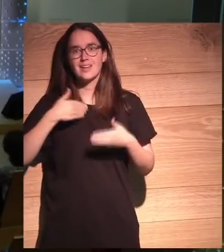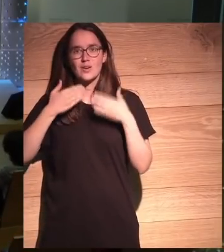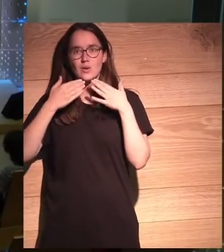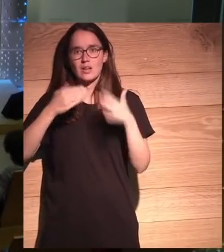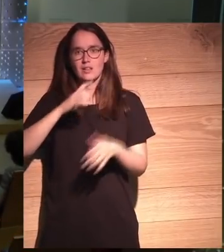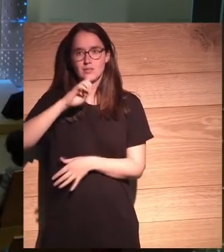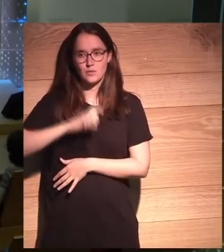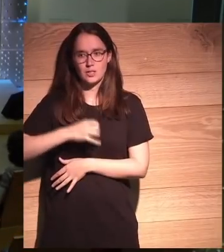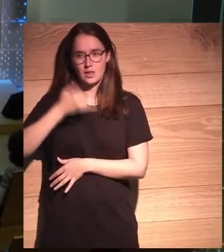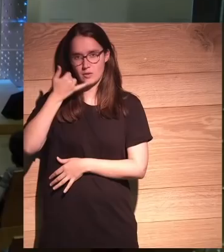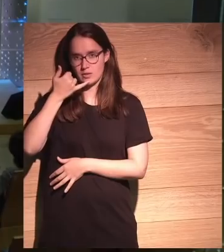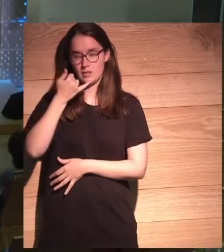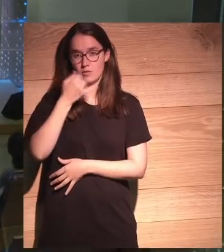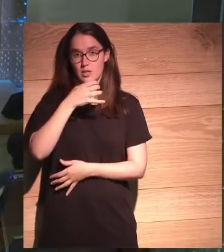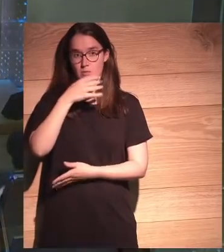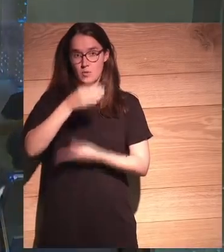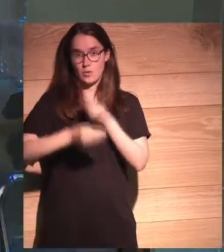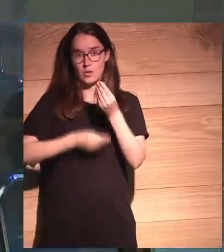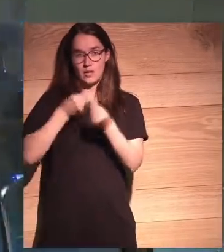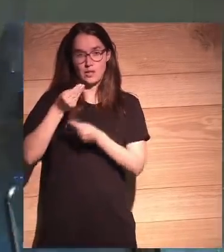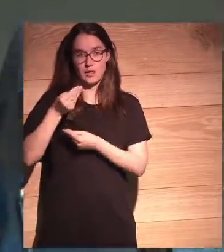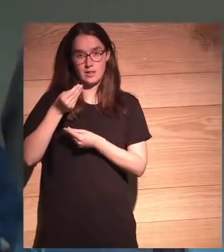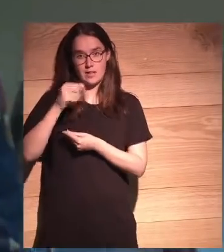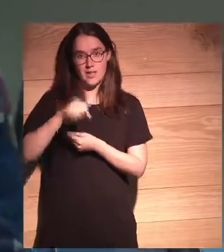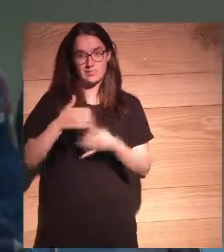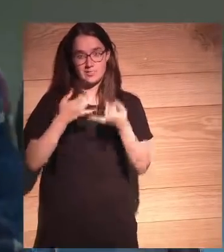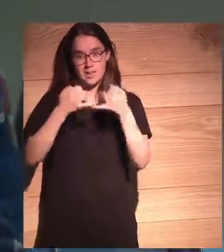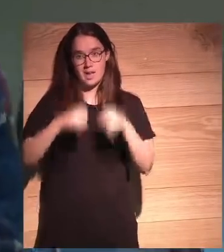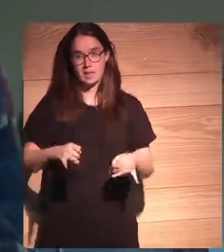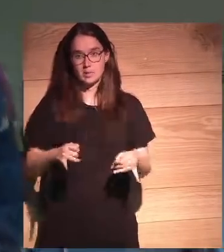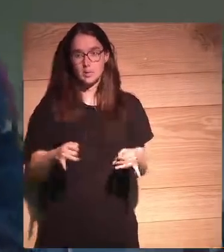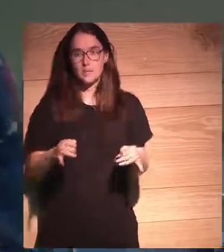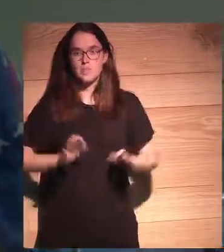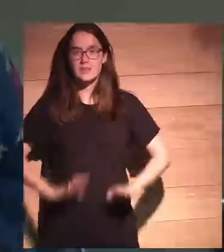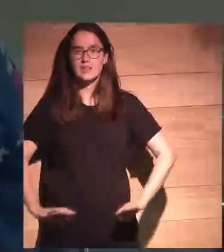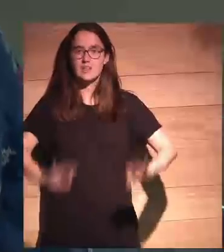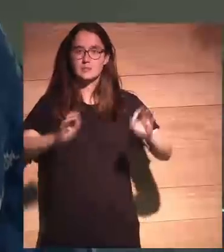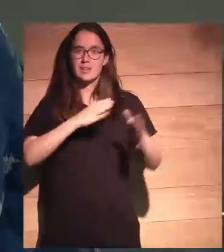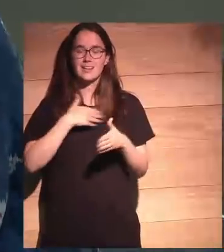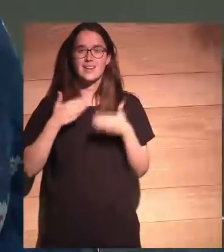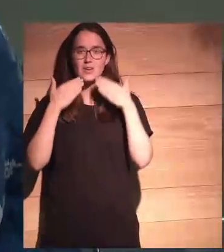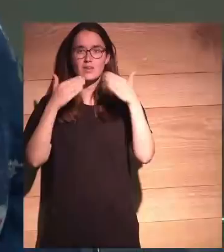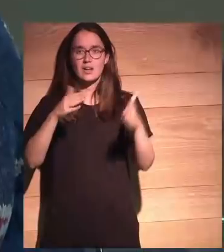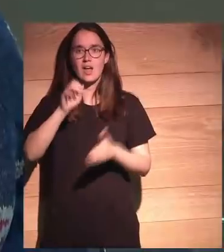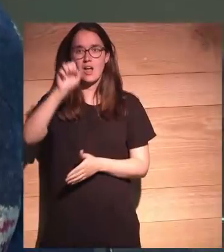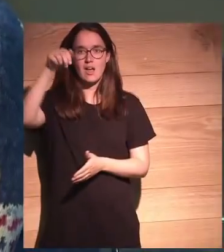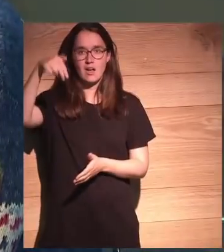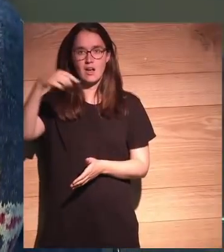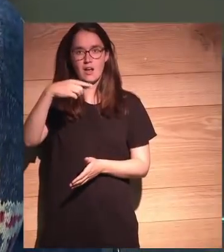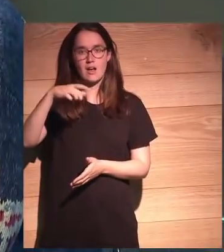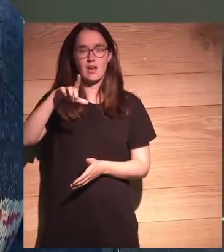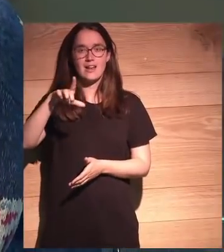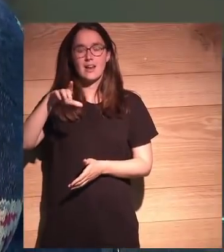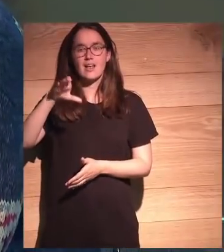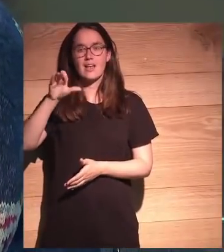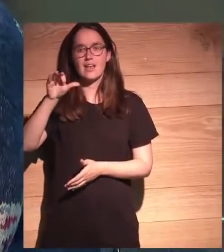Fundación Telefónica por realizar este acto y sobre todo quiero dar las gracias a Ángeles Caso